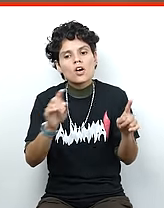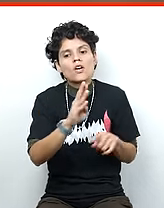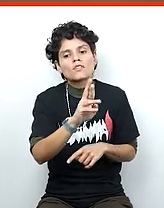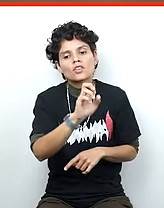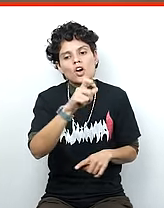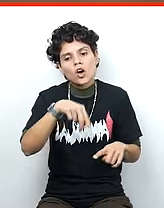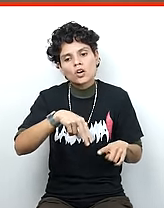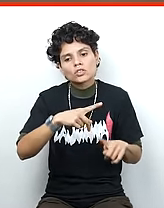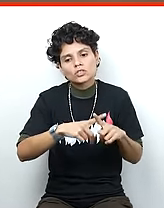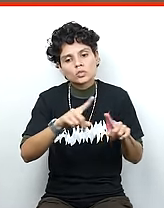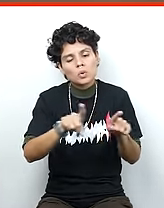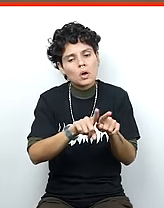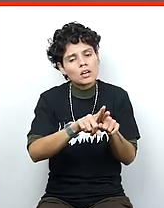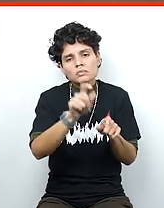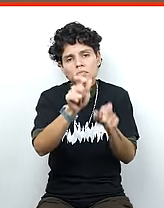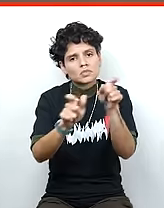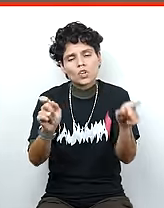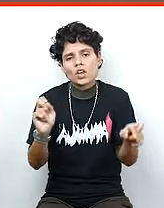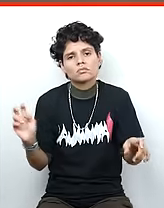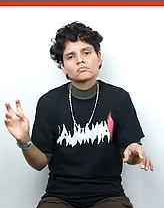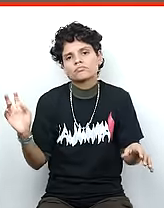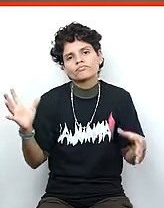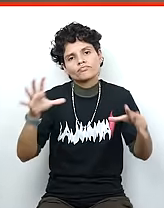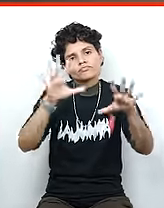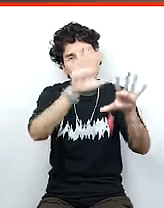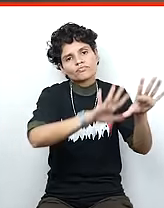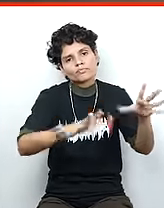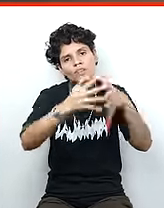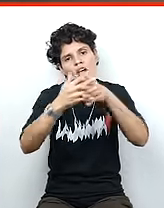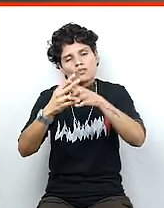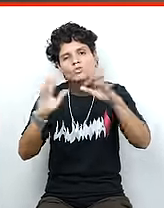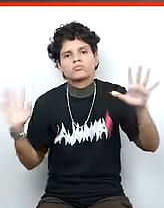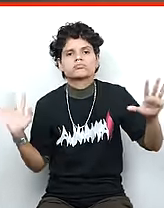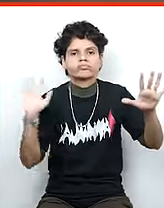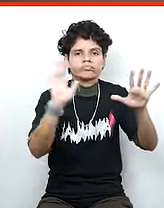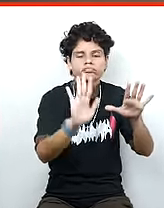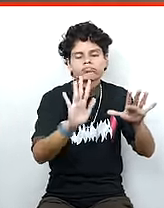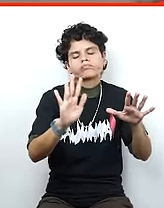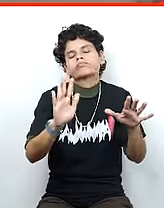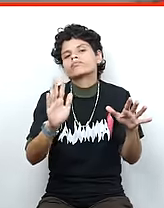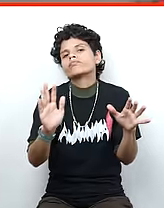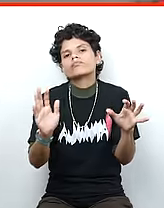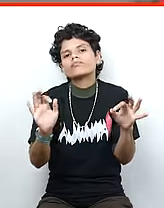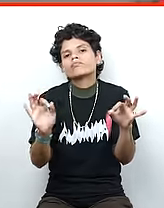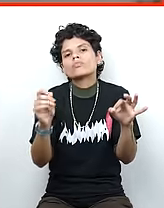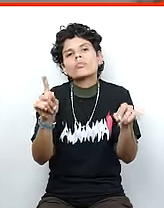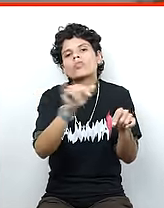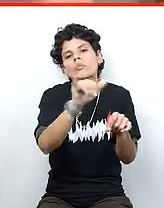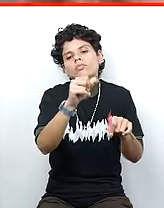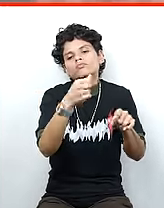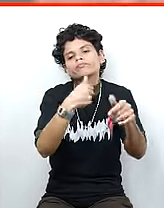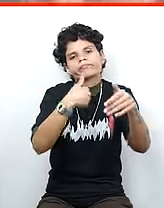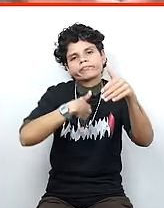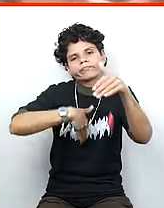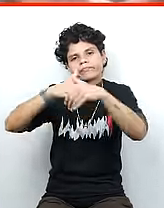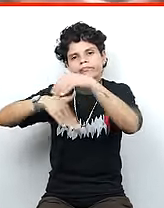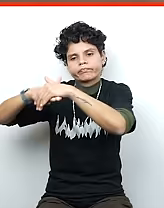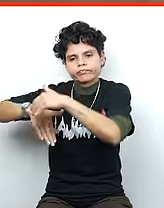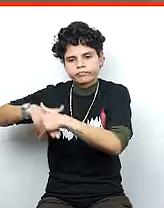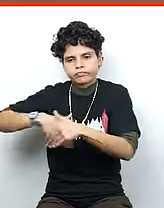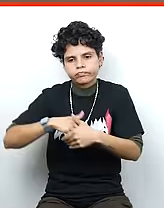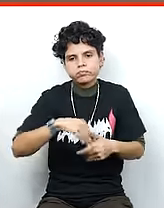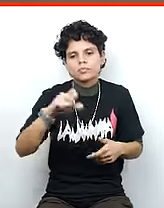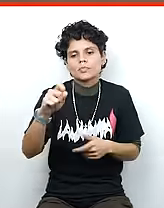cabros de Chrome, que son gente puro inmigrante ilegales que van a la deportación también. Yeah. ¿Y la primera vez que estuviste preso no estuviste